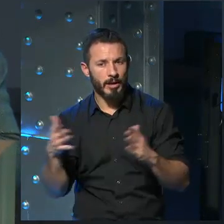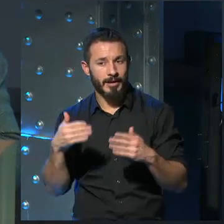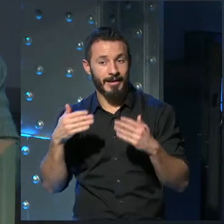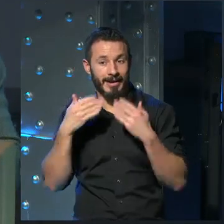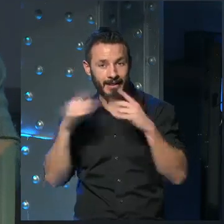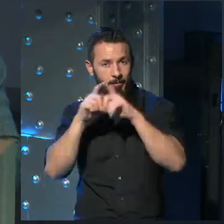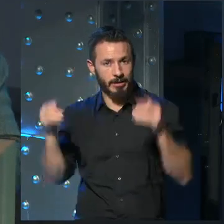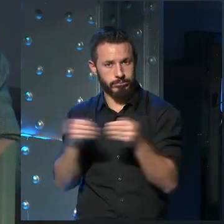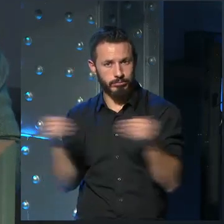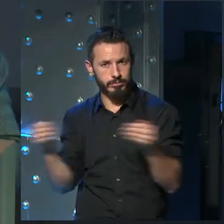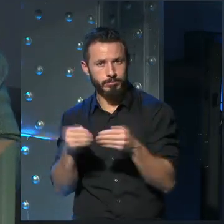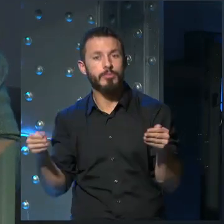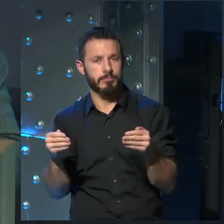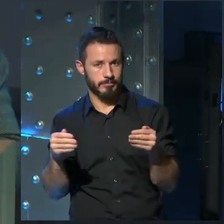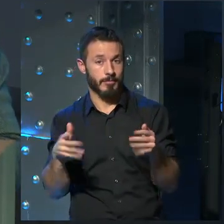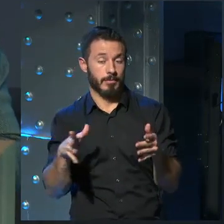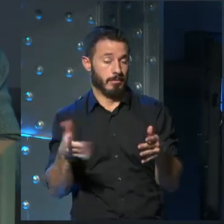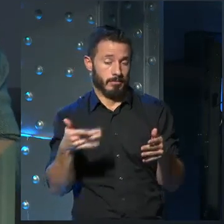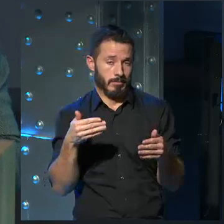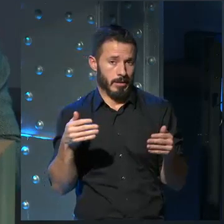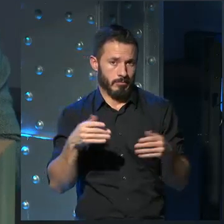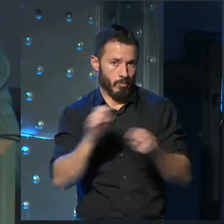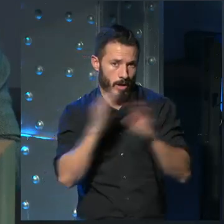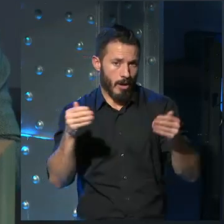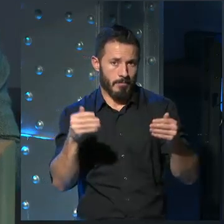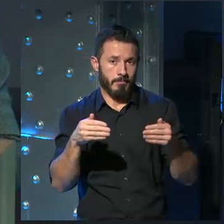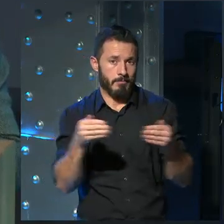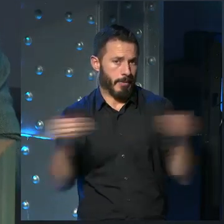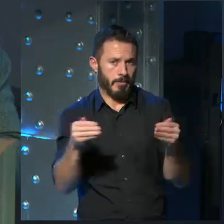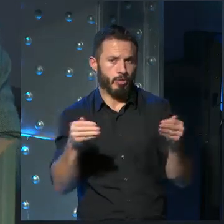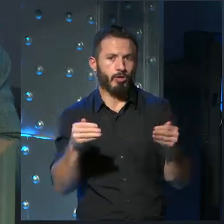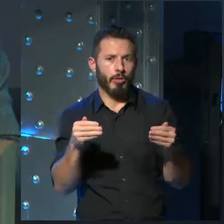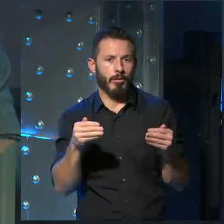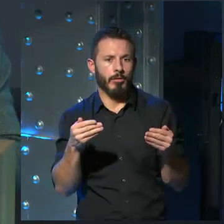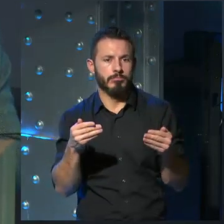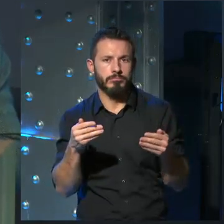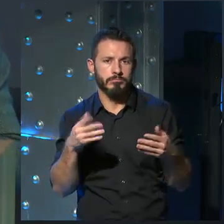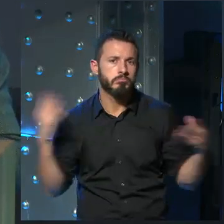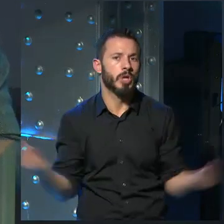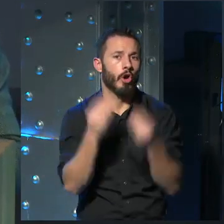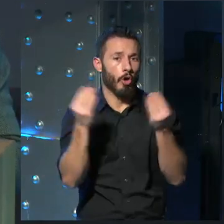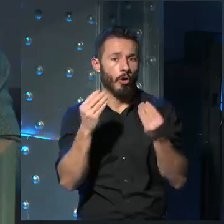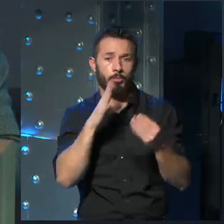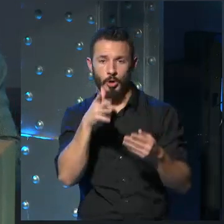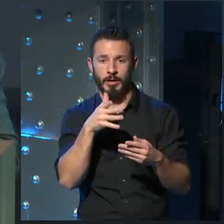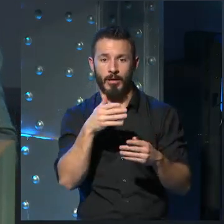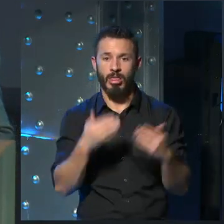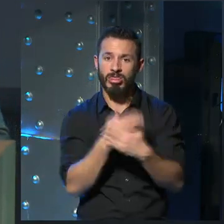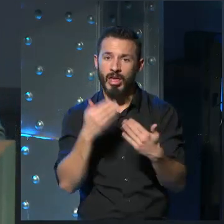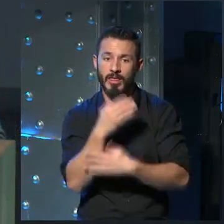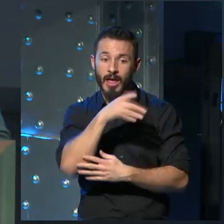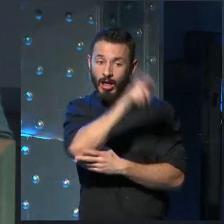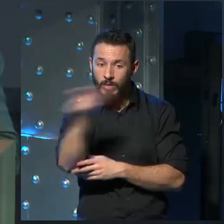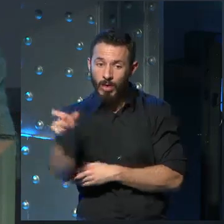emprendimiento se va a ver claramente favorecido en este entorno en el que vamos a tener día a día las necesidades de los ciudadanos para